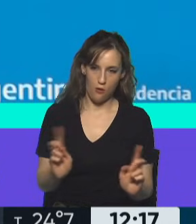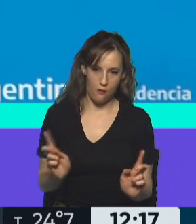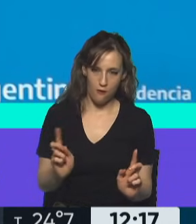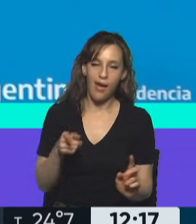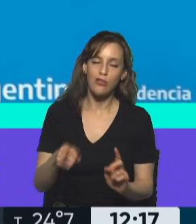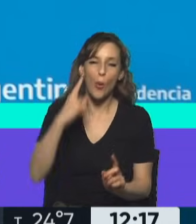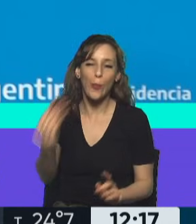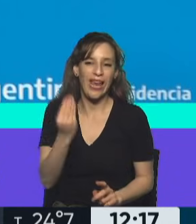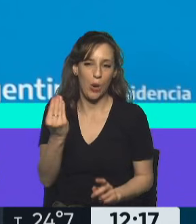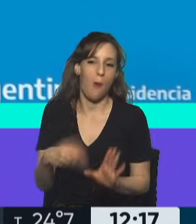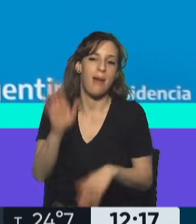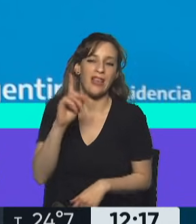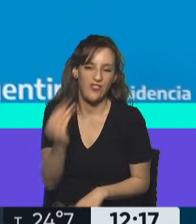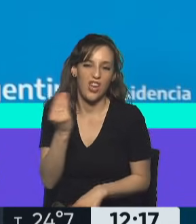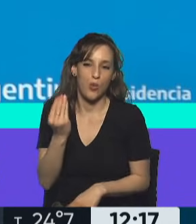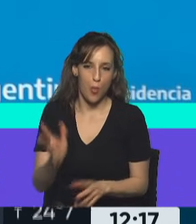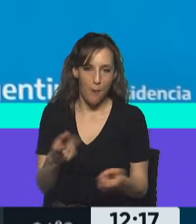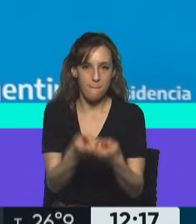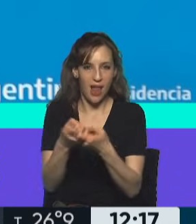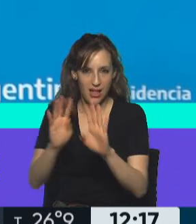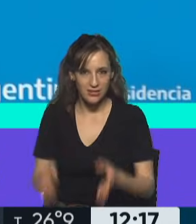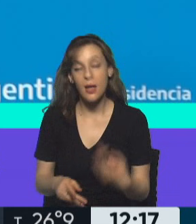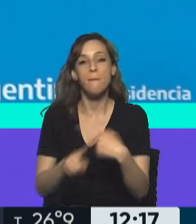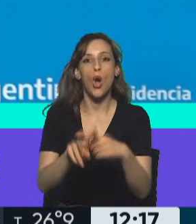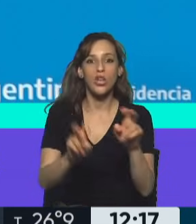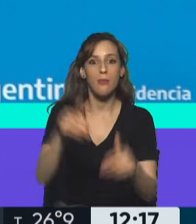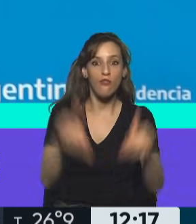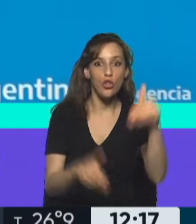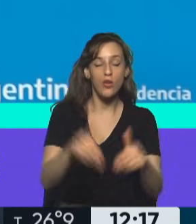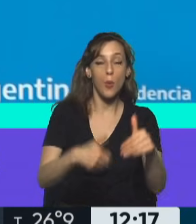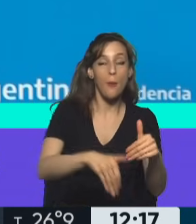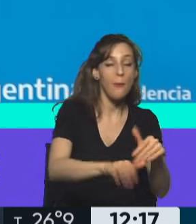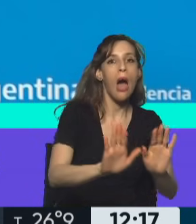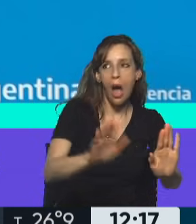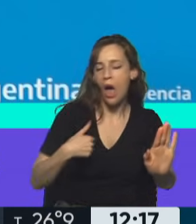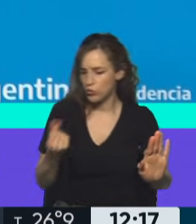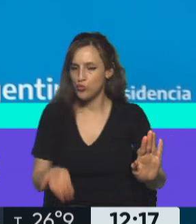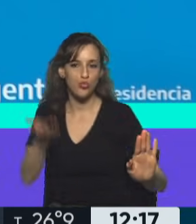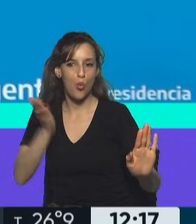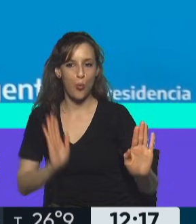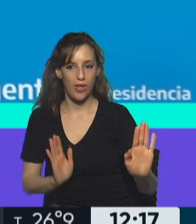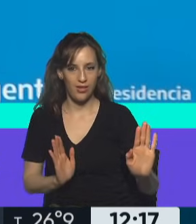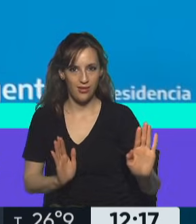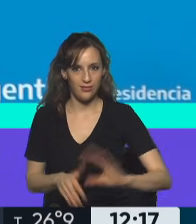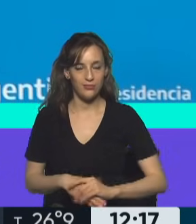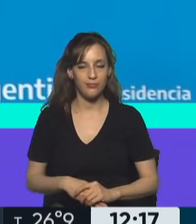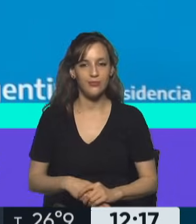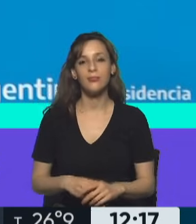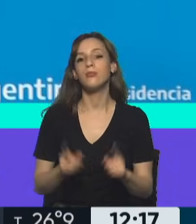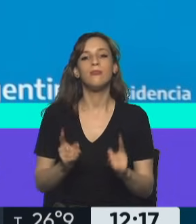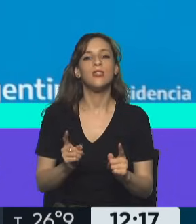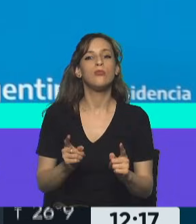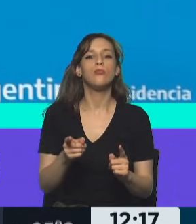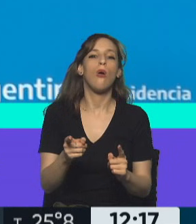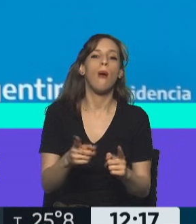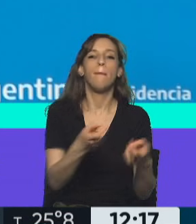empresas, un por las dudas, un entrar en el clima electoral o lo que fuera, de todas maneras no importa la razón subyacente por parte de las empresas